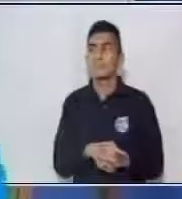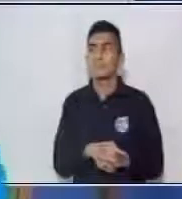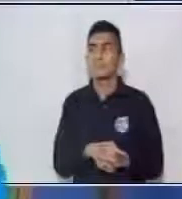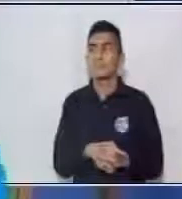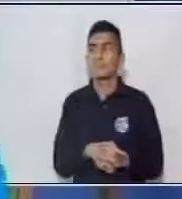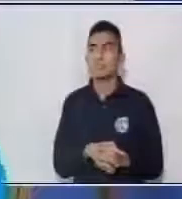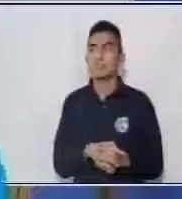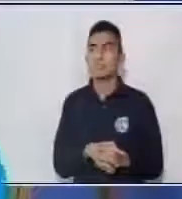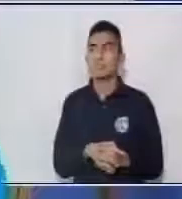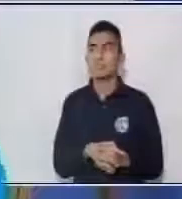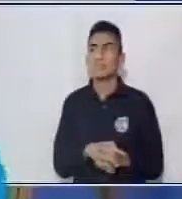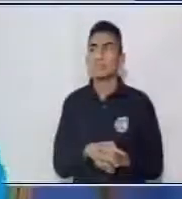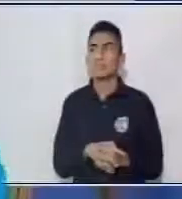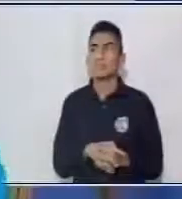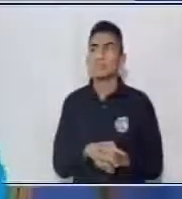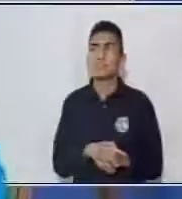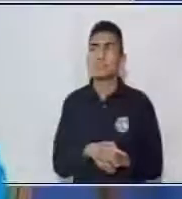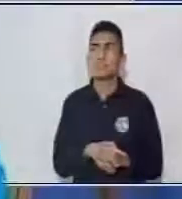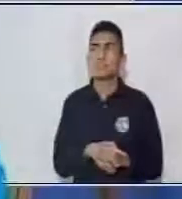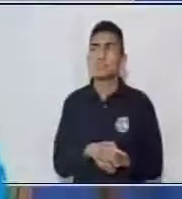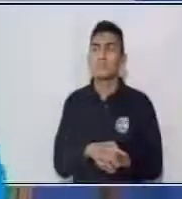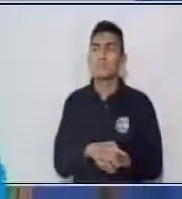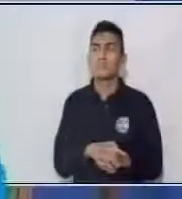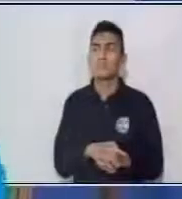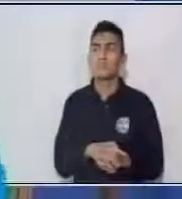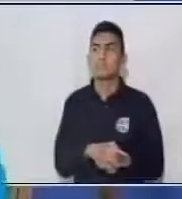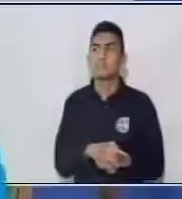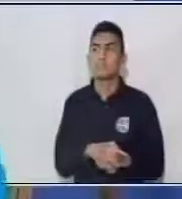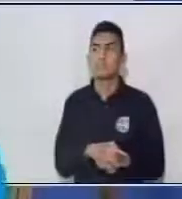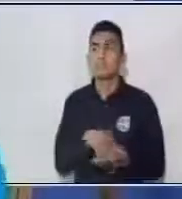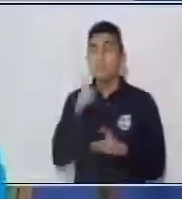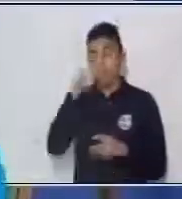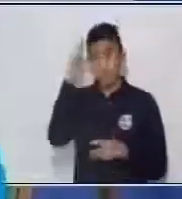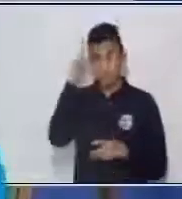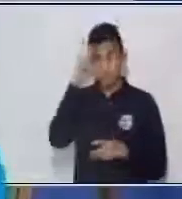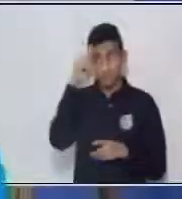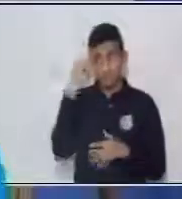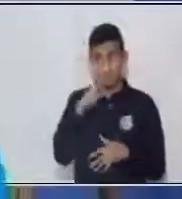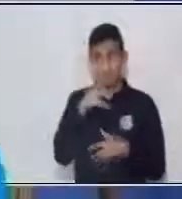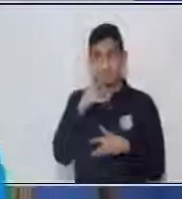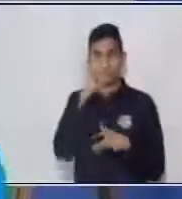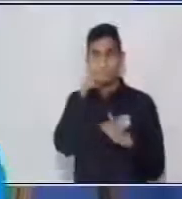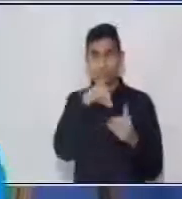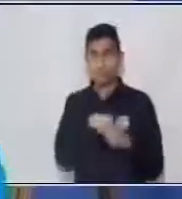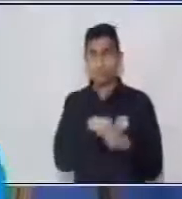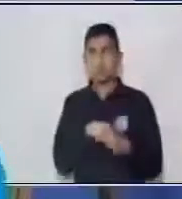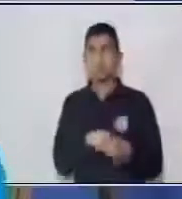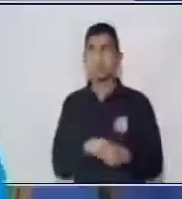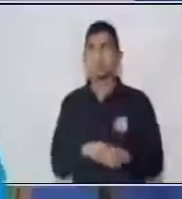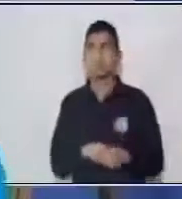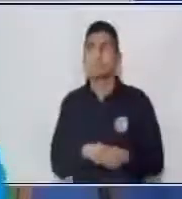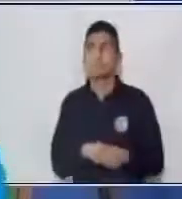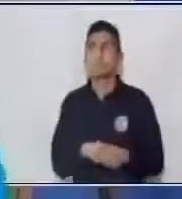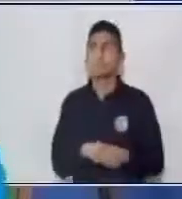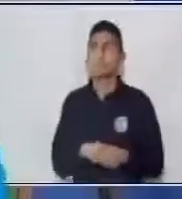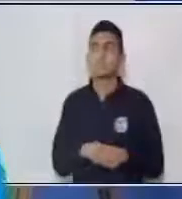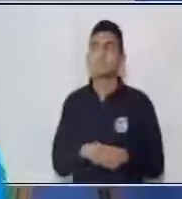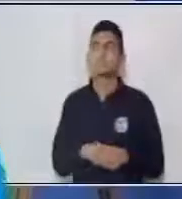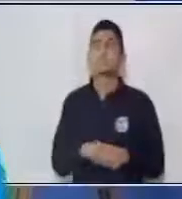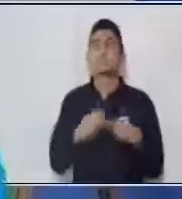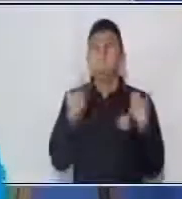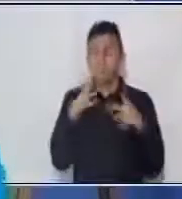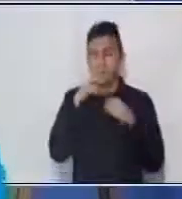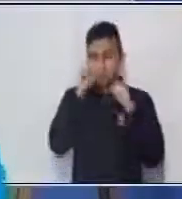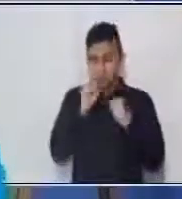conjugación y entonces también en otro pronombre, porque recuérdate que es, conforme lo vamos trabajando, la misma manera